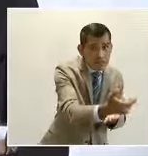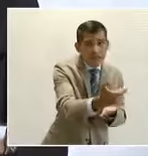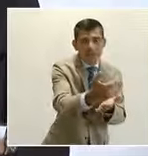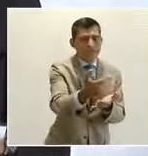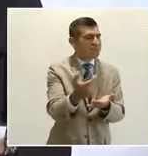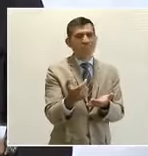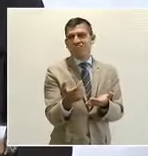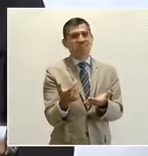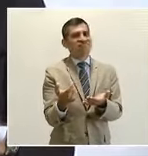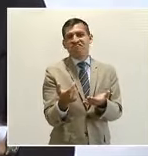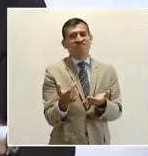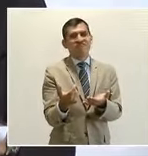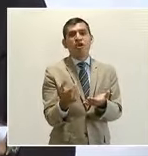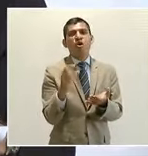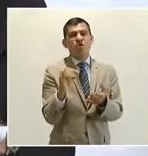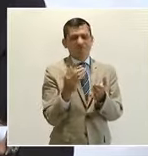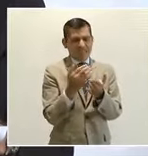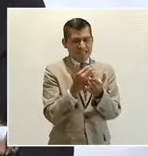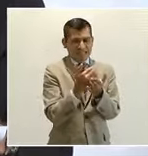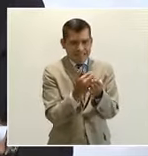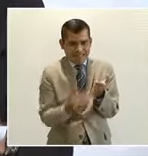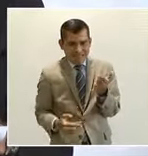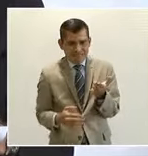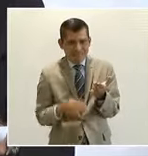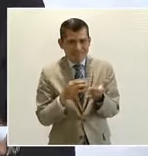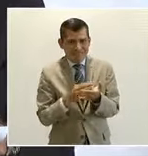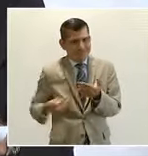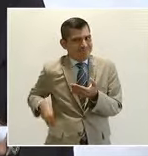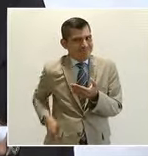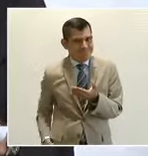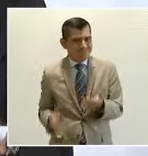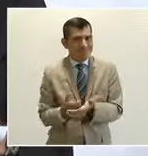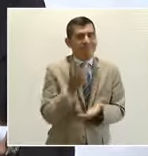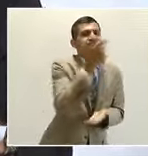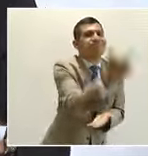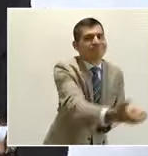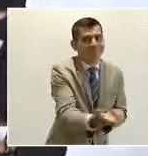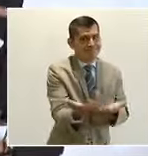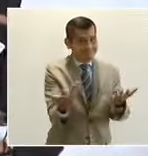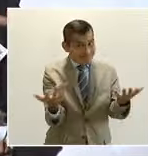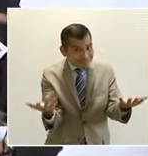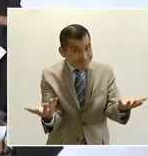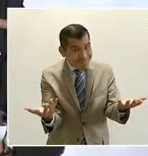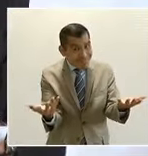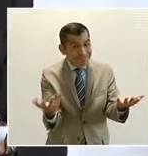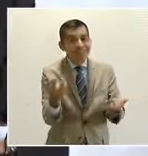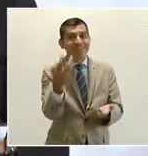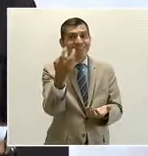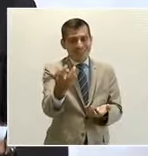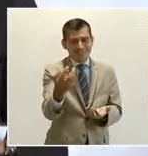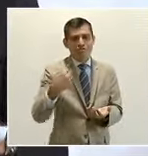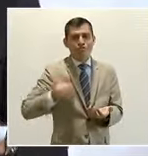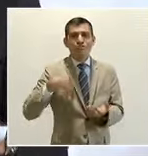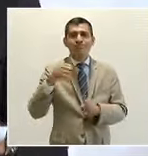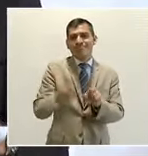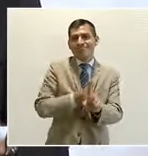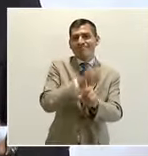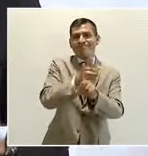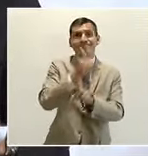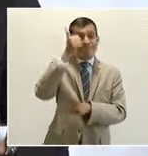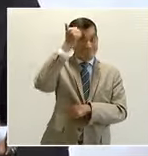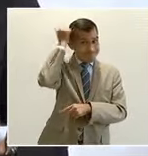o llega con noche con piquete de ojo y por eso respaldo Alfredo para